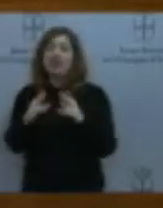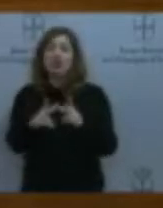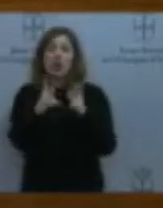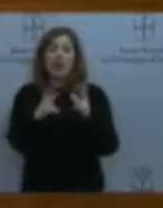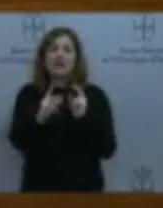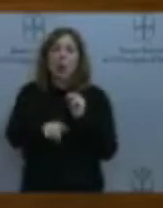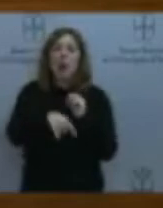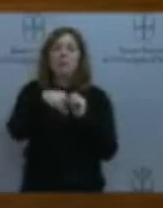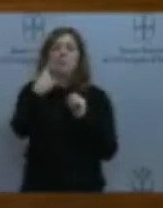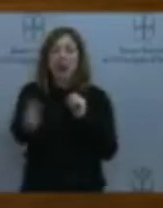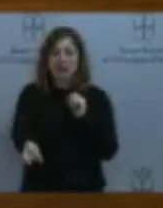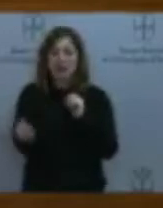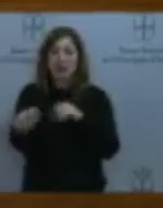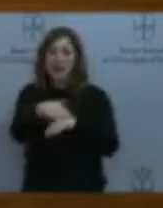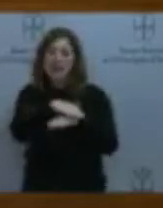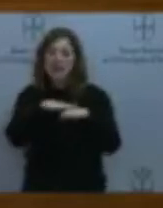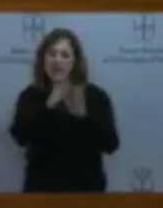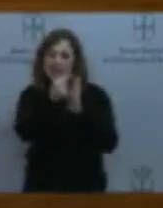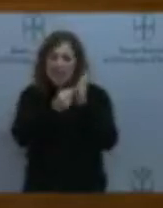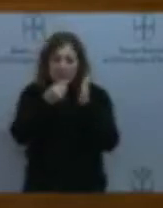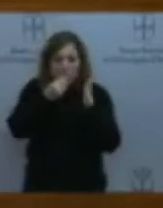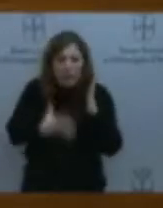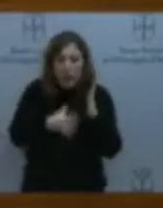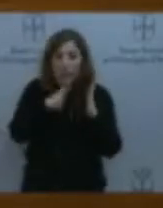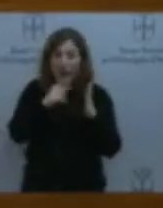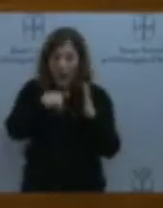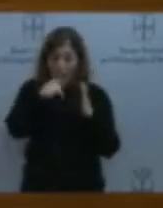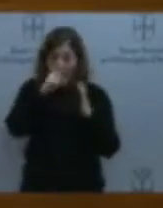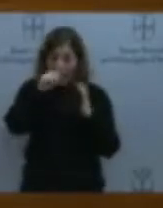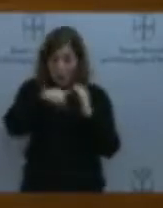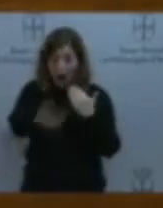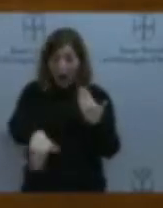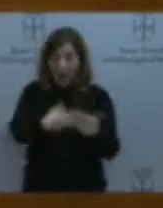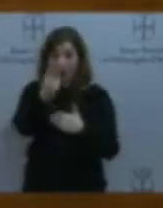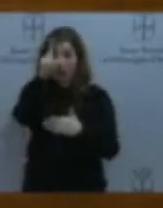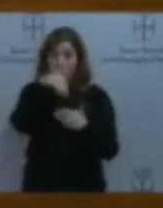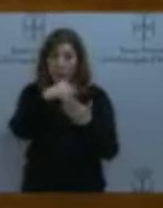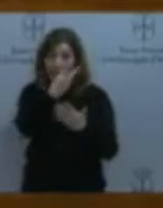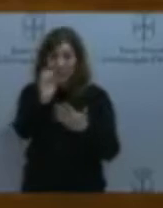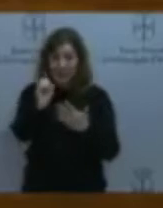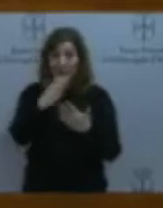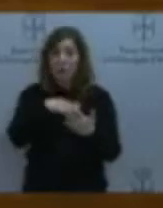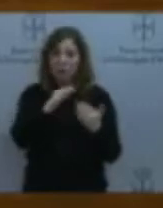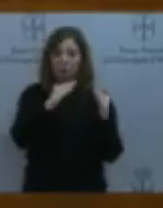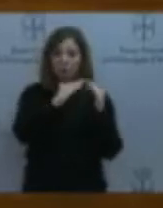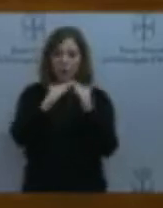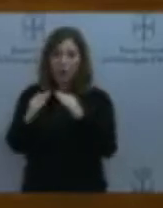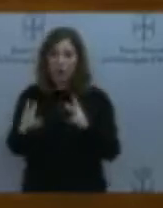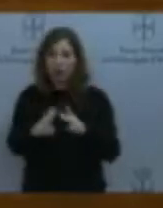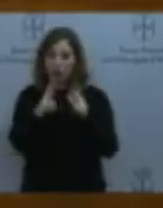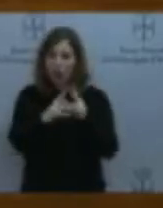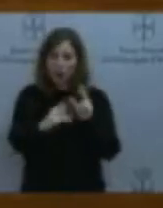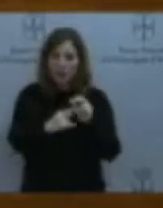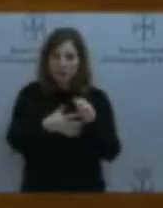bases para que de aquí a 2030 podamos duplicar ese parque de vivienda social,